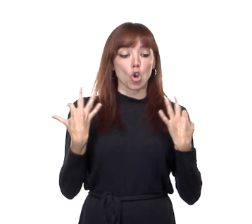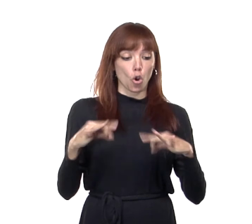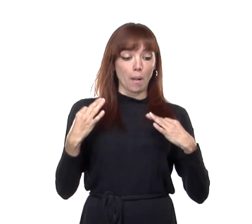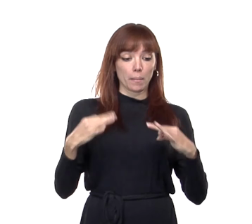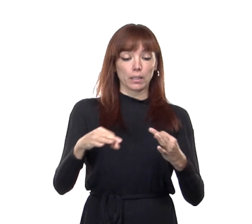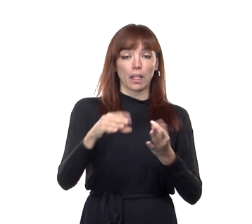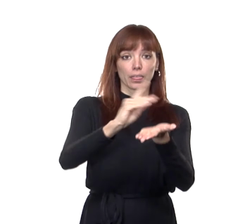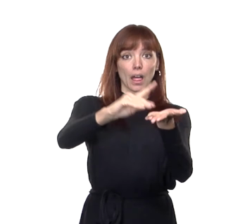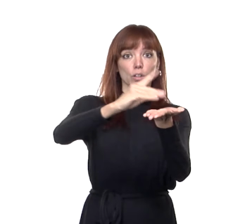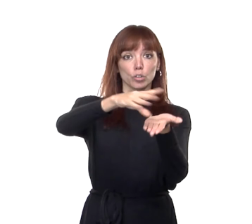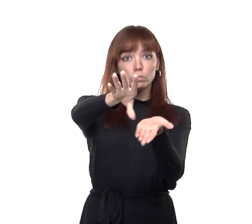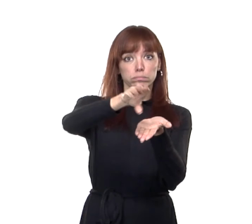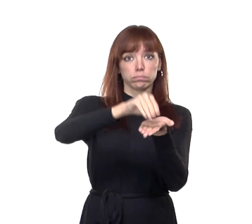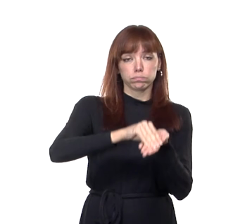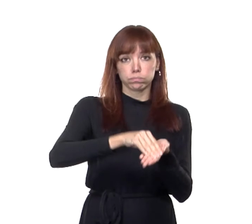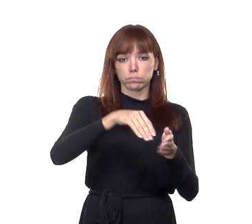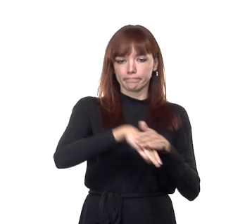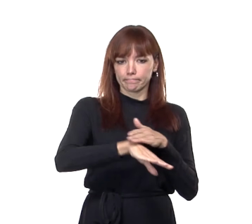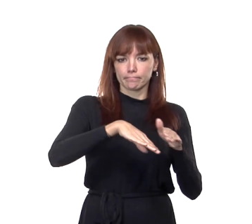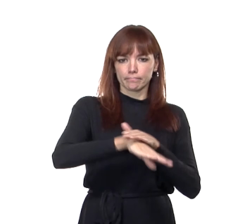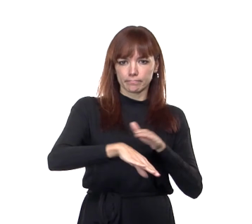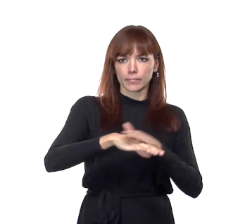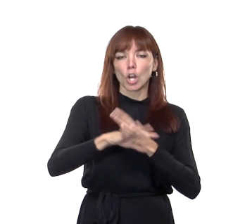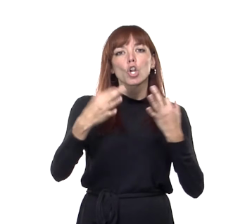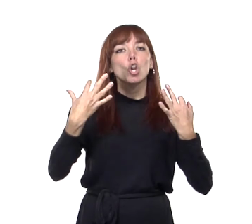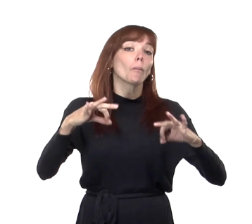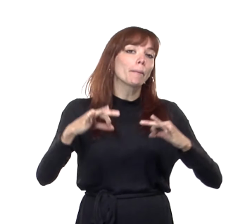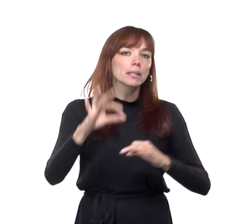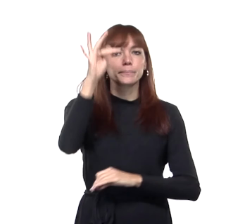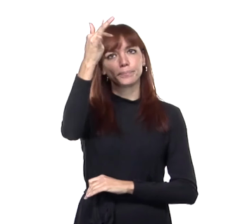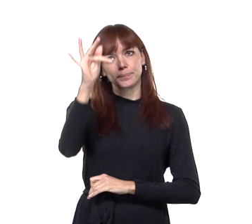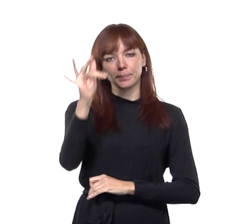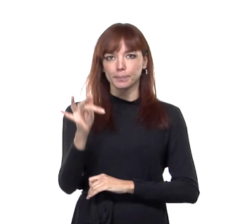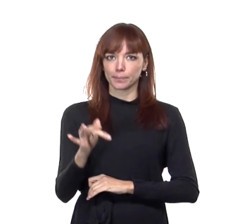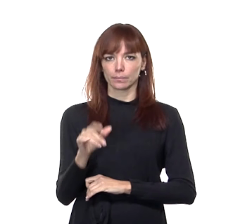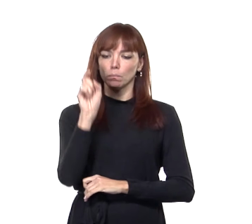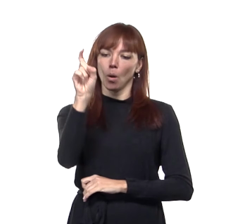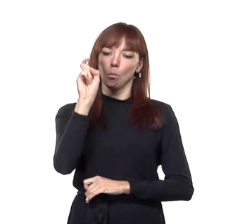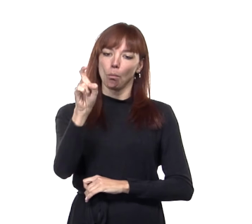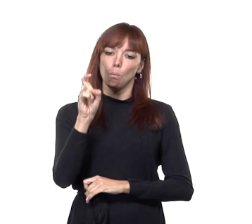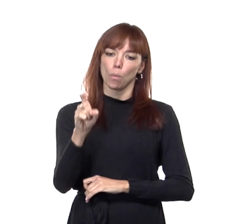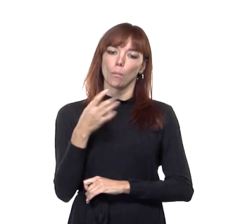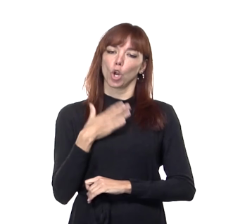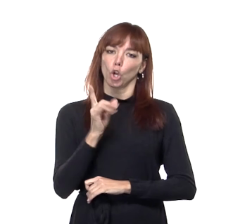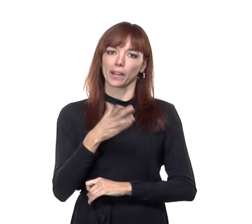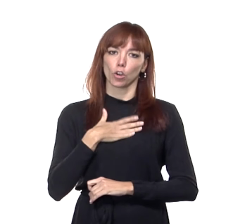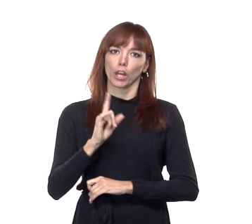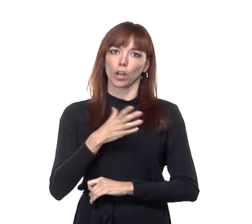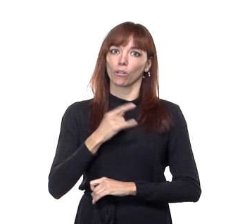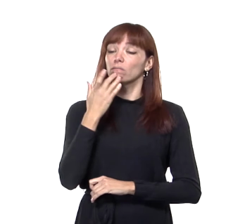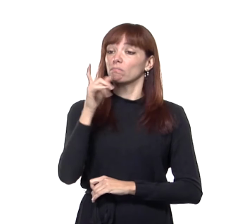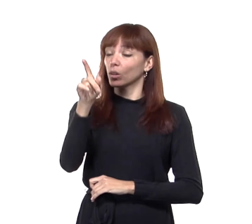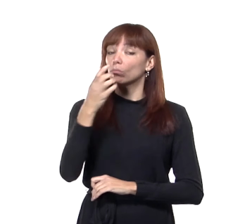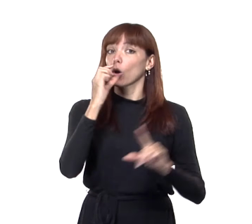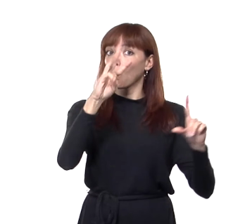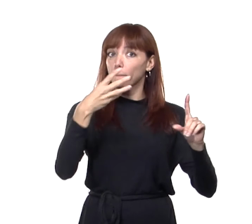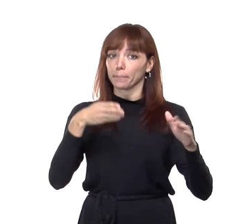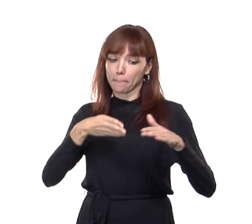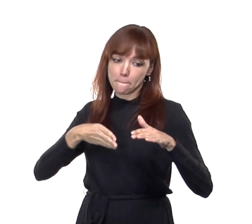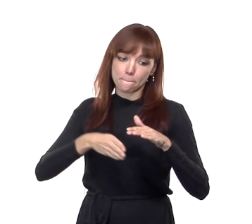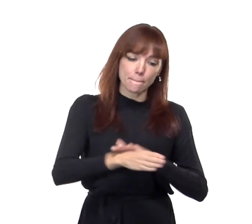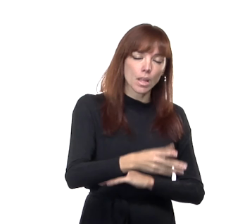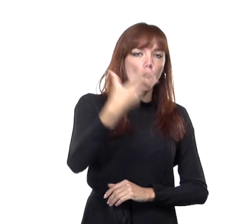recolecte tus datos y para que no se recolecten tienes que pedir que no se recolecte y eso claro es muy irracional porque quiere decir que cada vez que te metes una página tienes